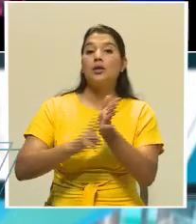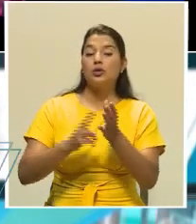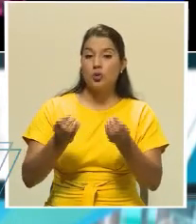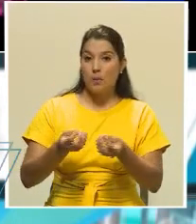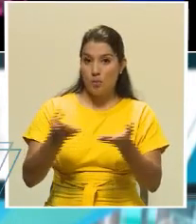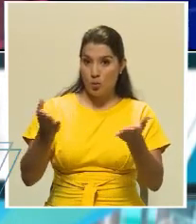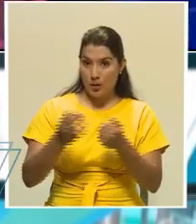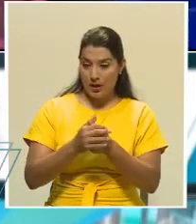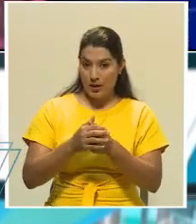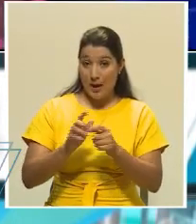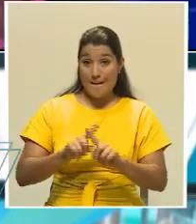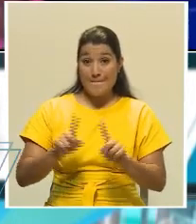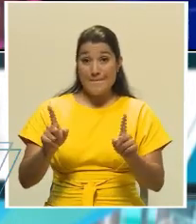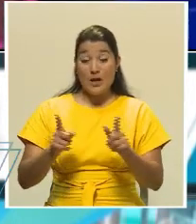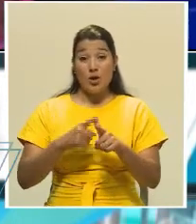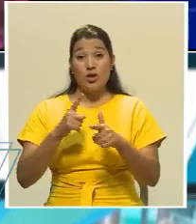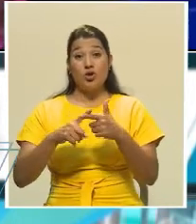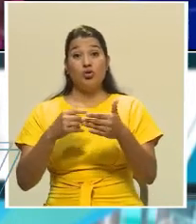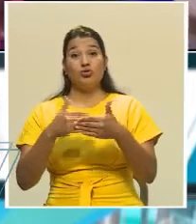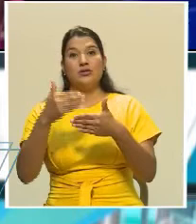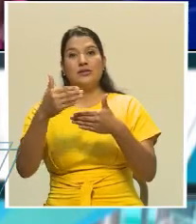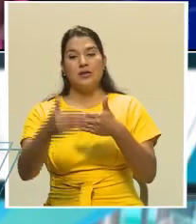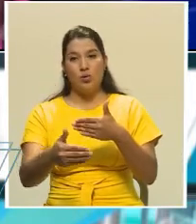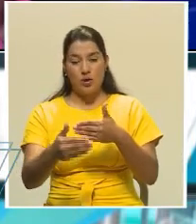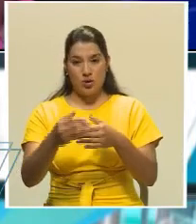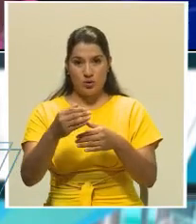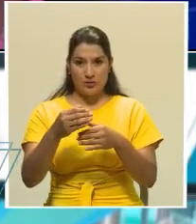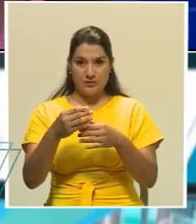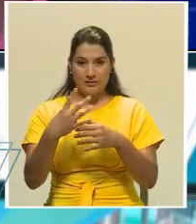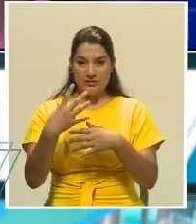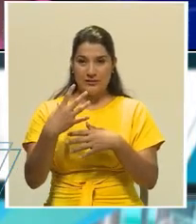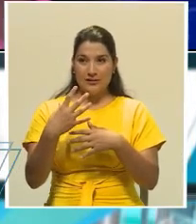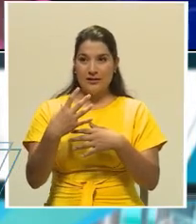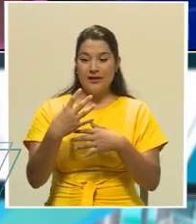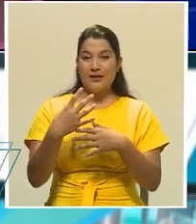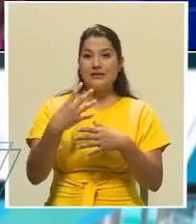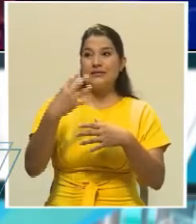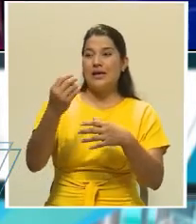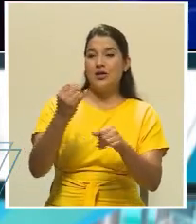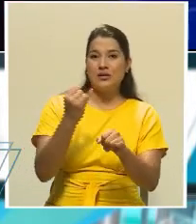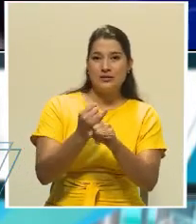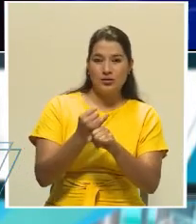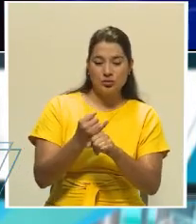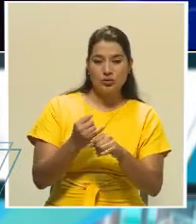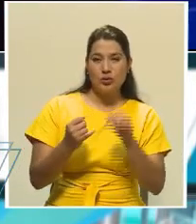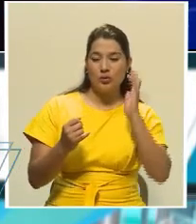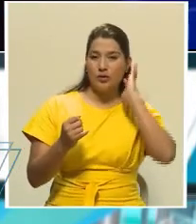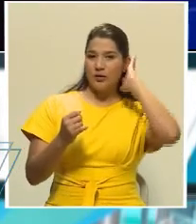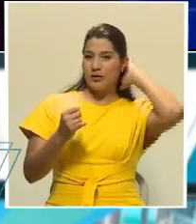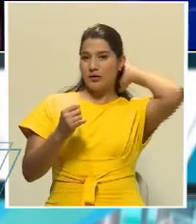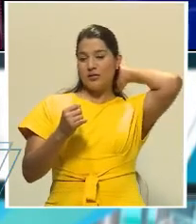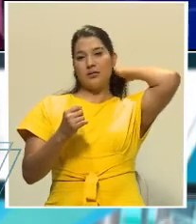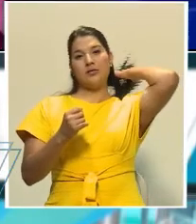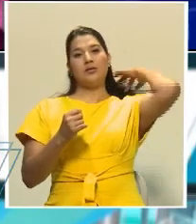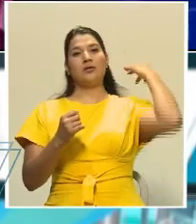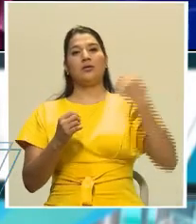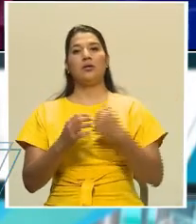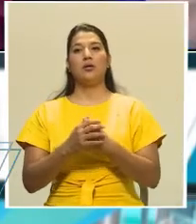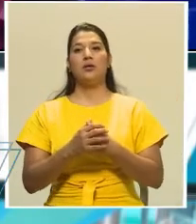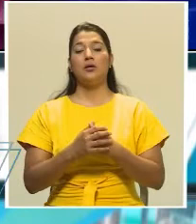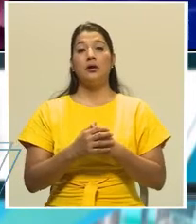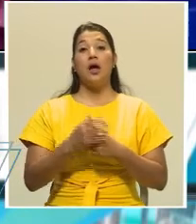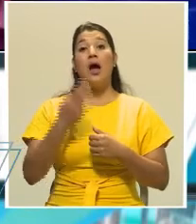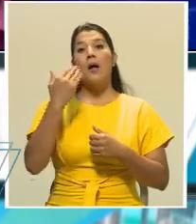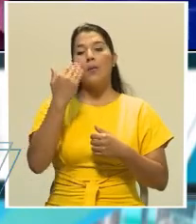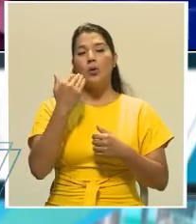pero entonces luego se empezaron a salir las instituciones, que porque estoy en competencia, porque tengo tales